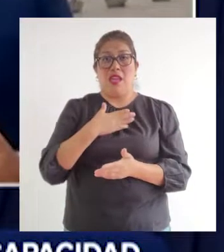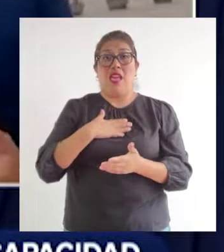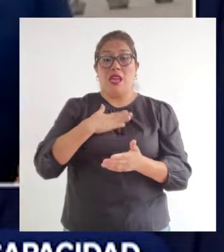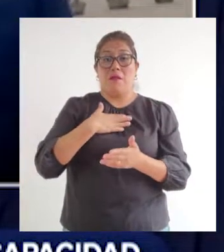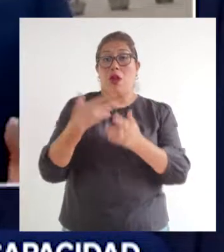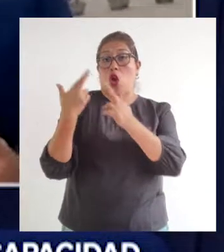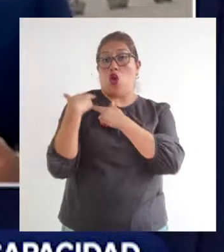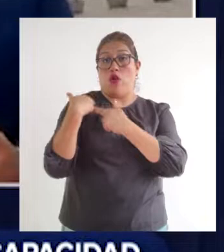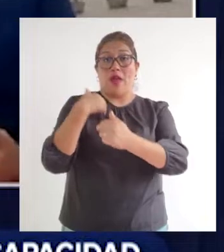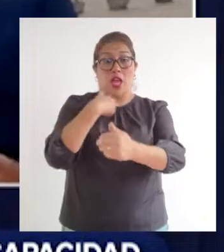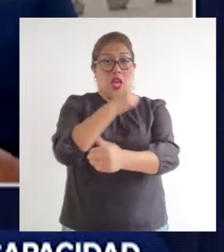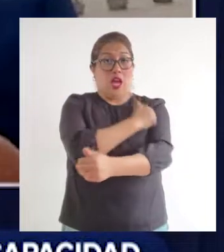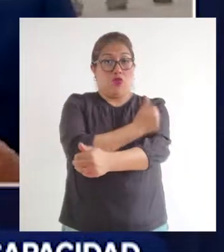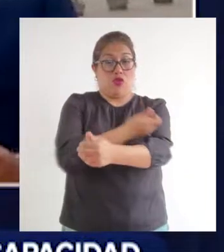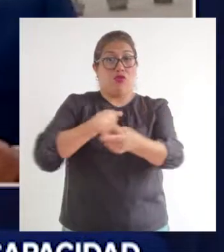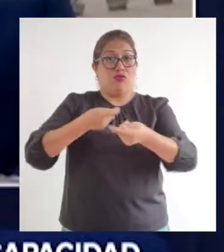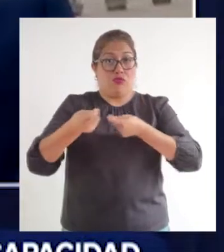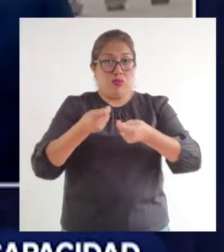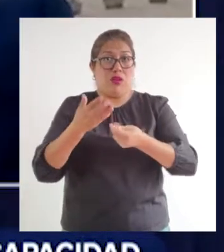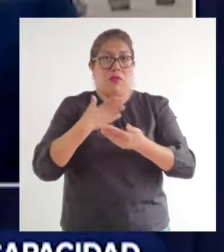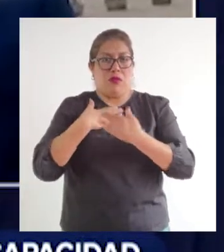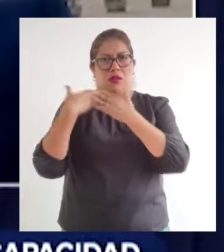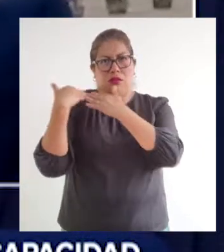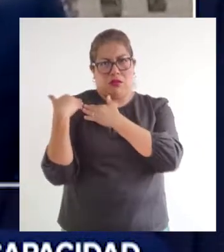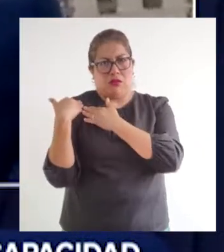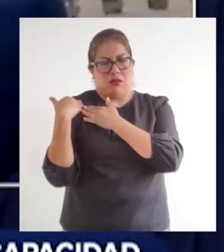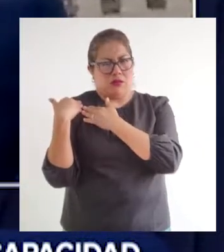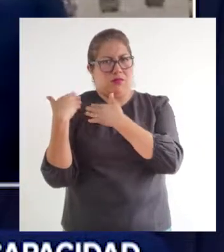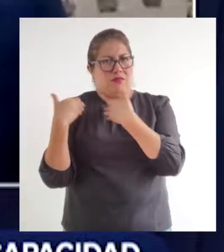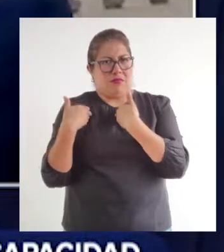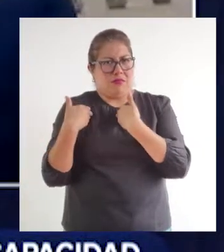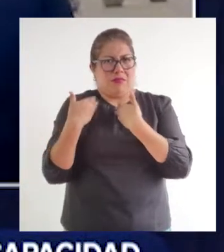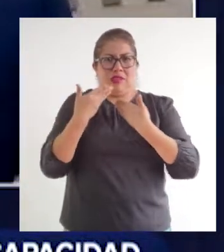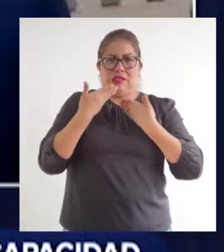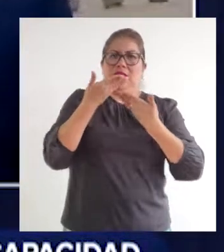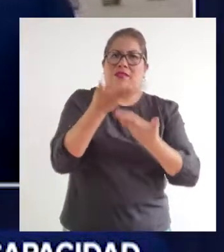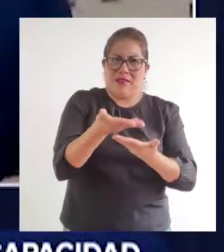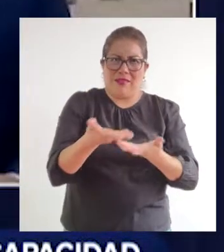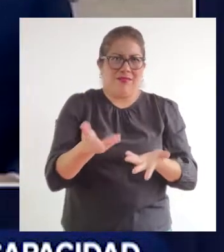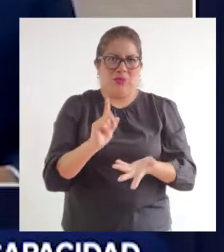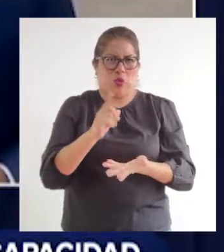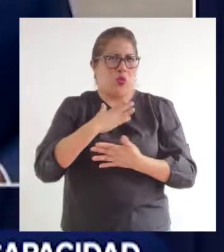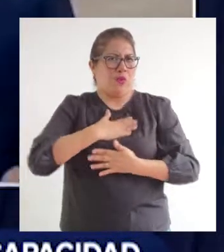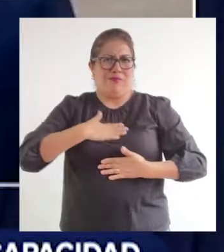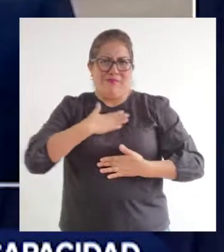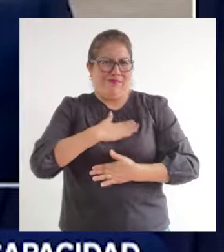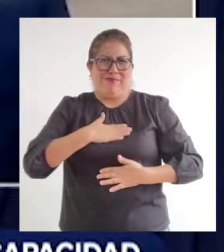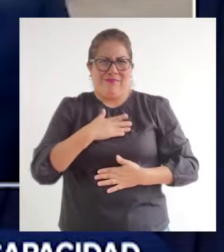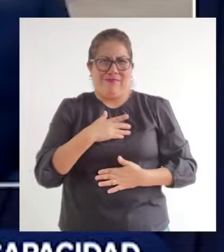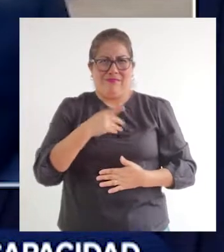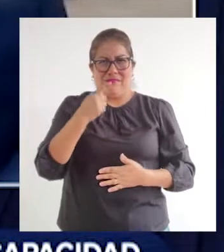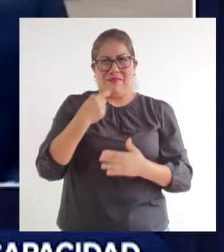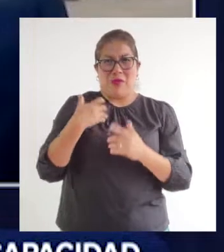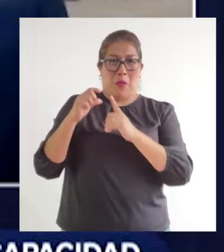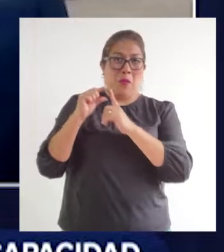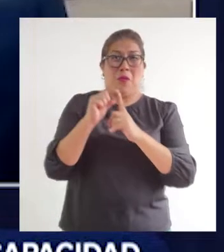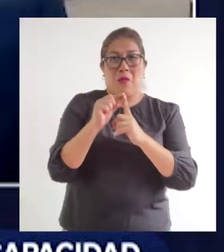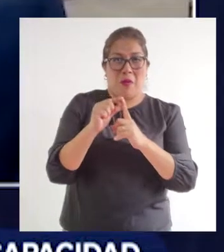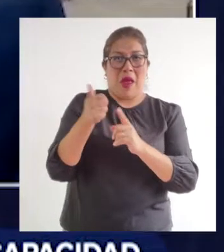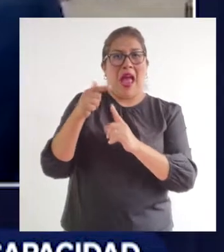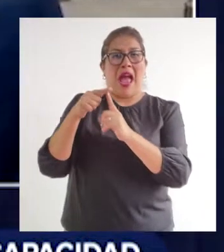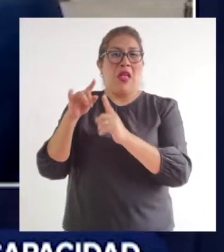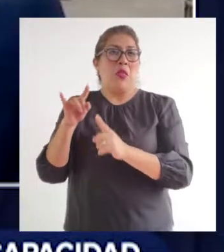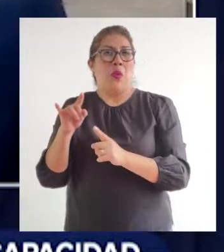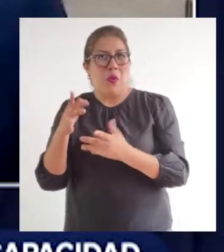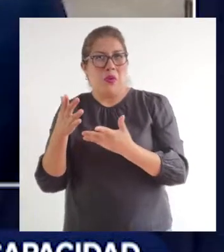mi gestión, mi tarea me obliga a informar. Claro, claro. Es algo que no nos place para nada, no es agradable